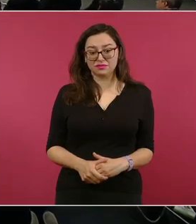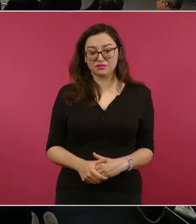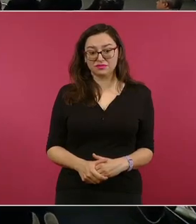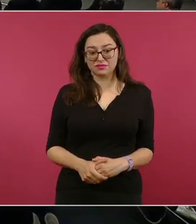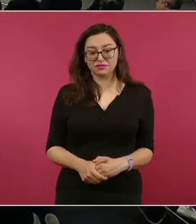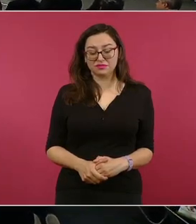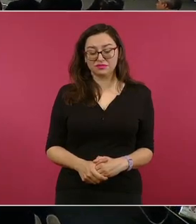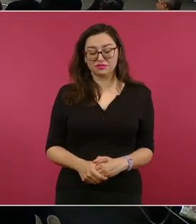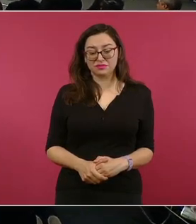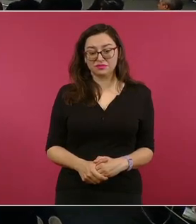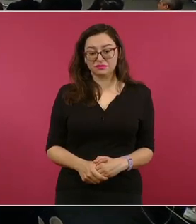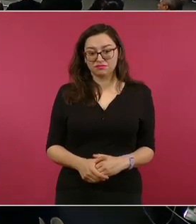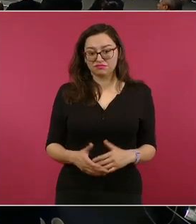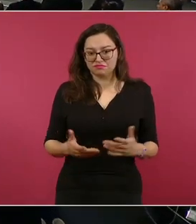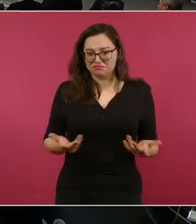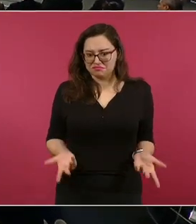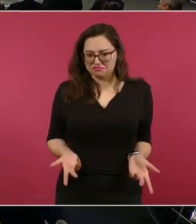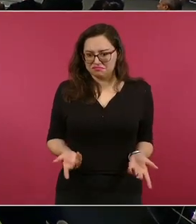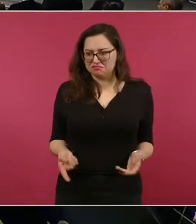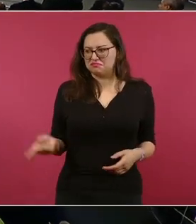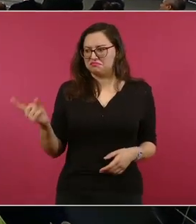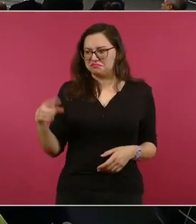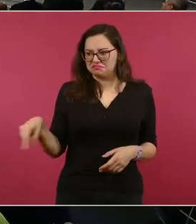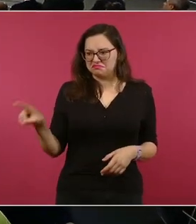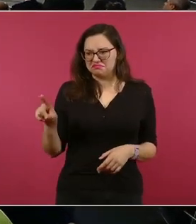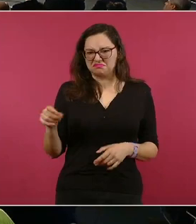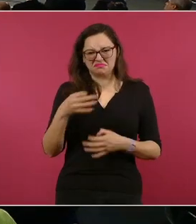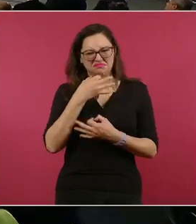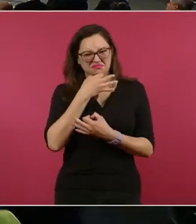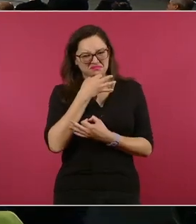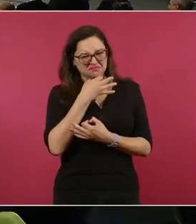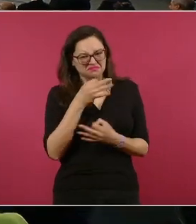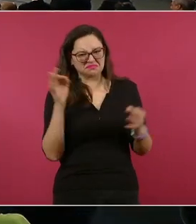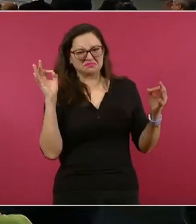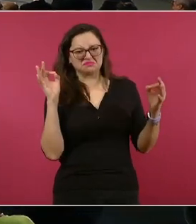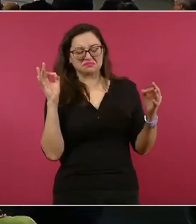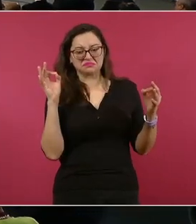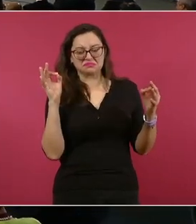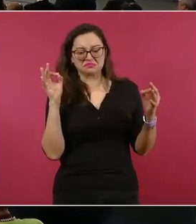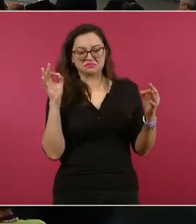sacan ese comunicado y luego salen a decir, no,